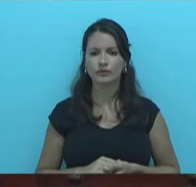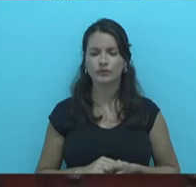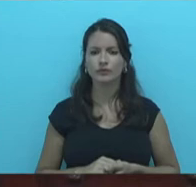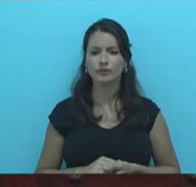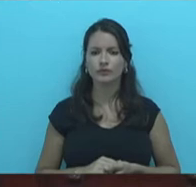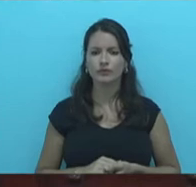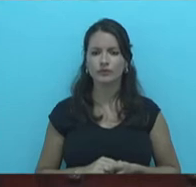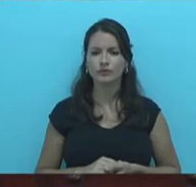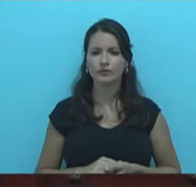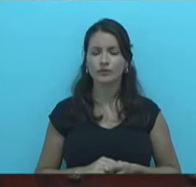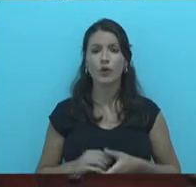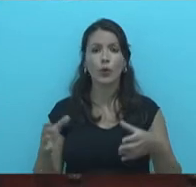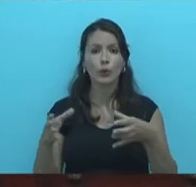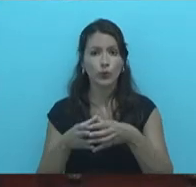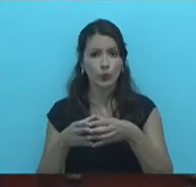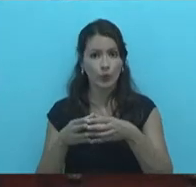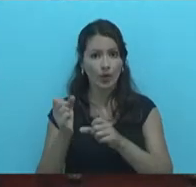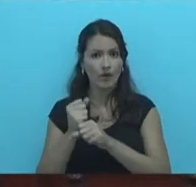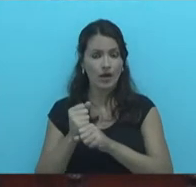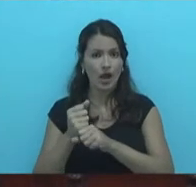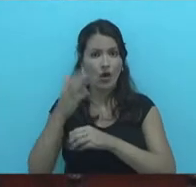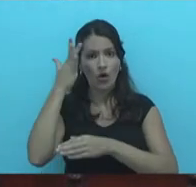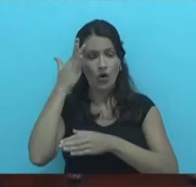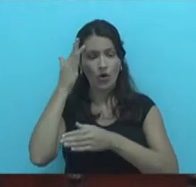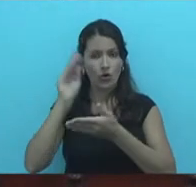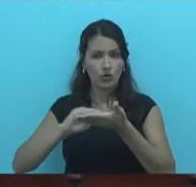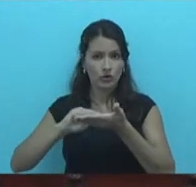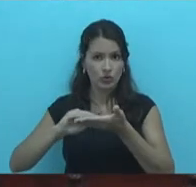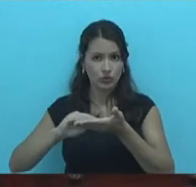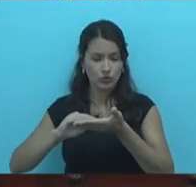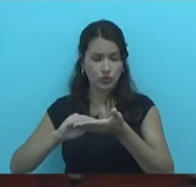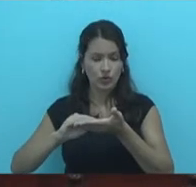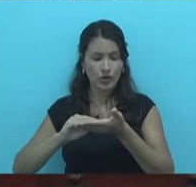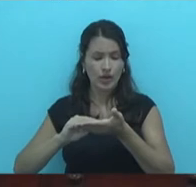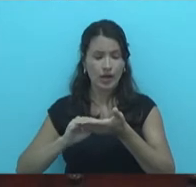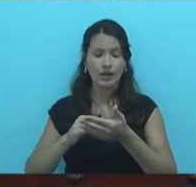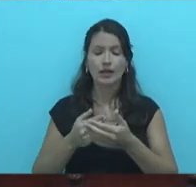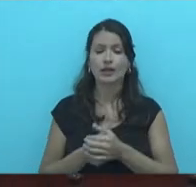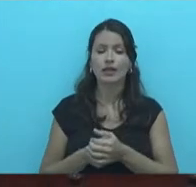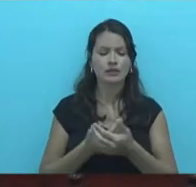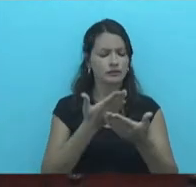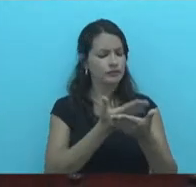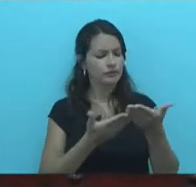9576/2019. La Comisión de Asuntos Constitucionales y Legislación General ha considerado la nota